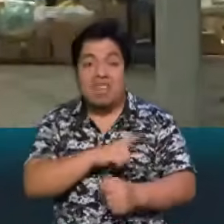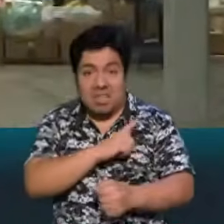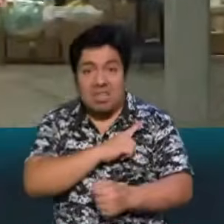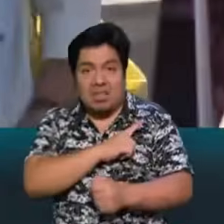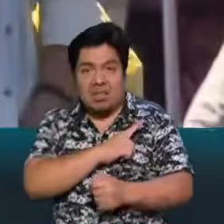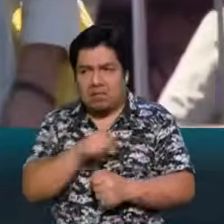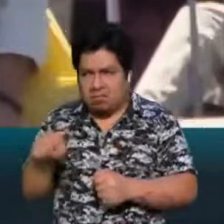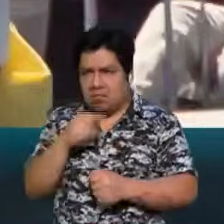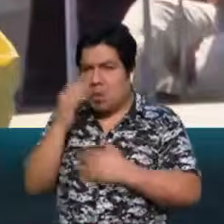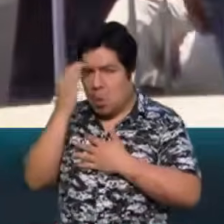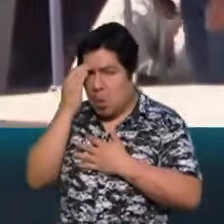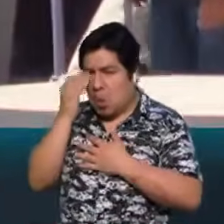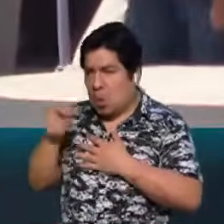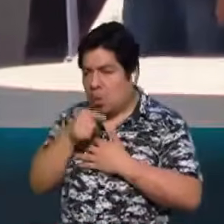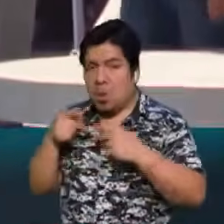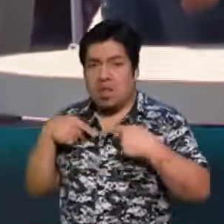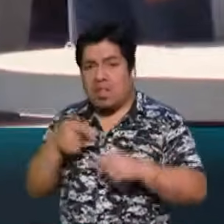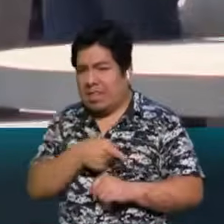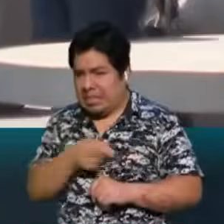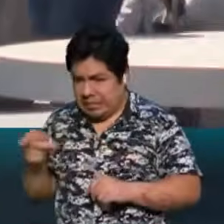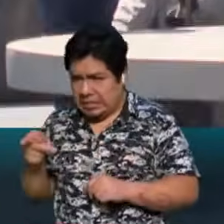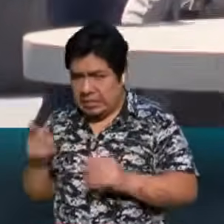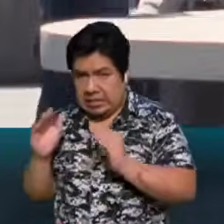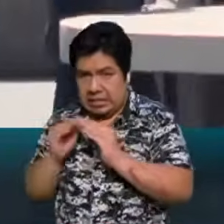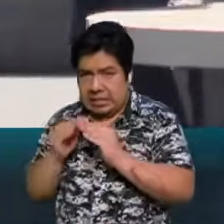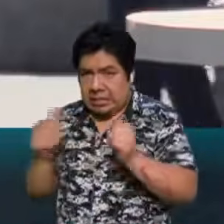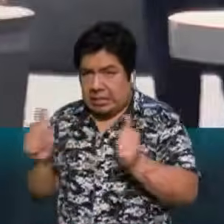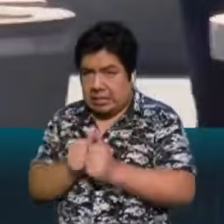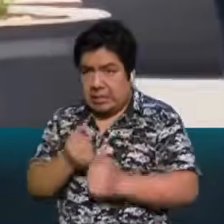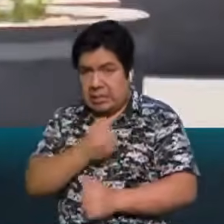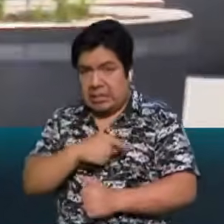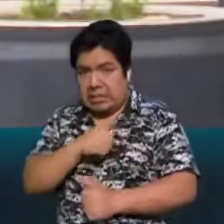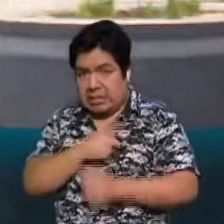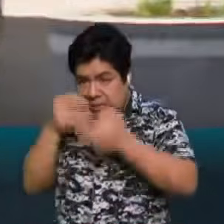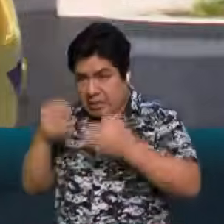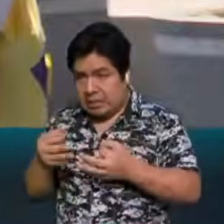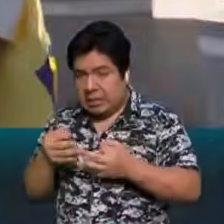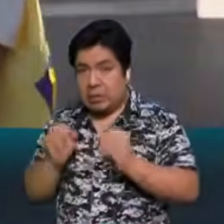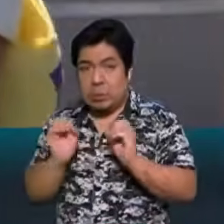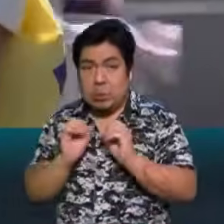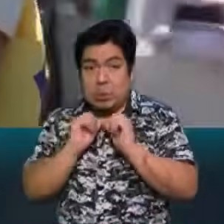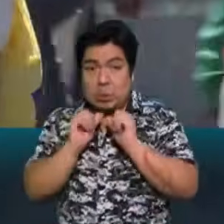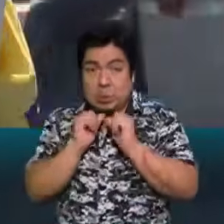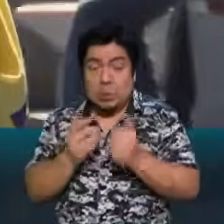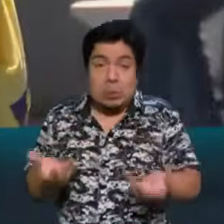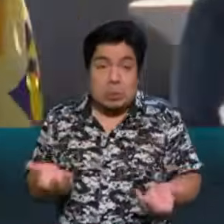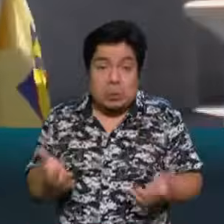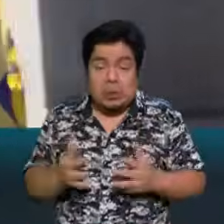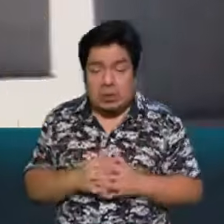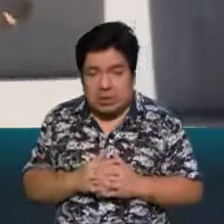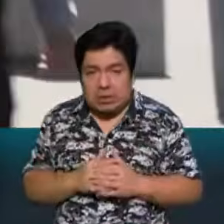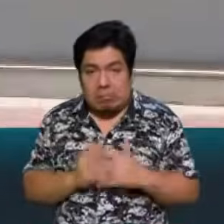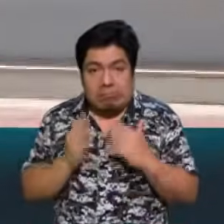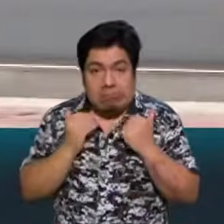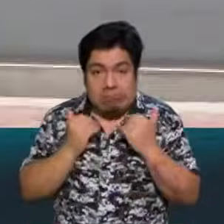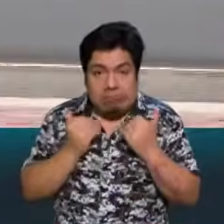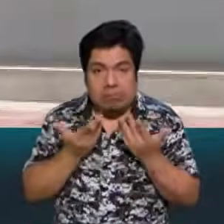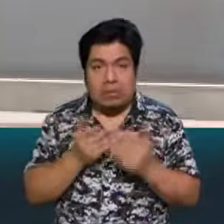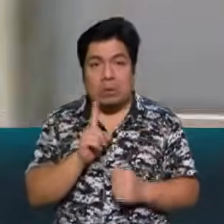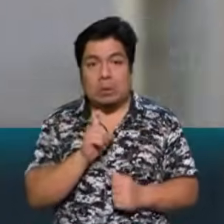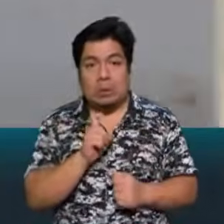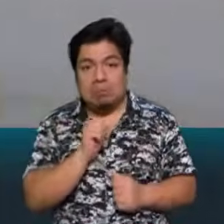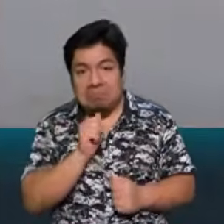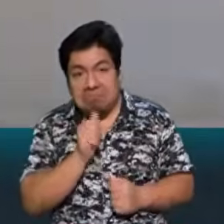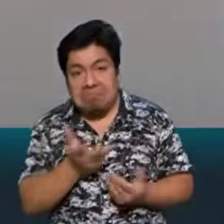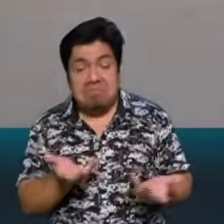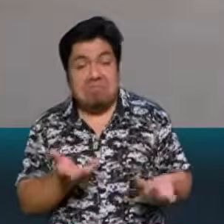¿Tú conoces a alguna persona en situación de calle que viva con salud plena? No. No tienes acceso al agua